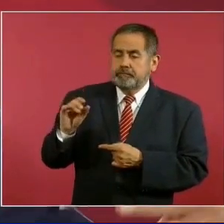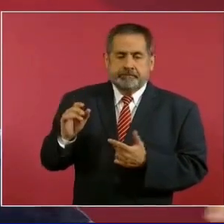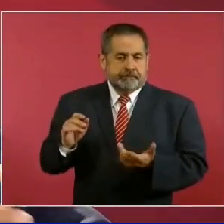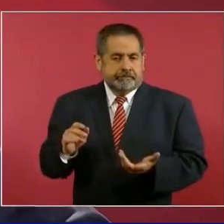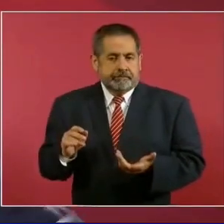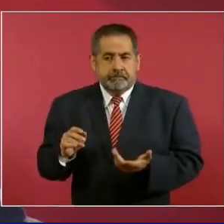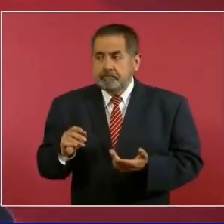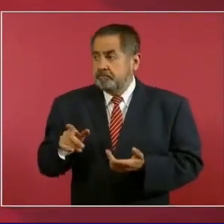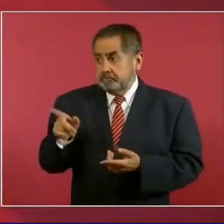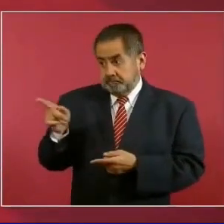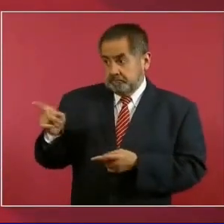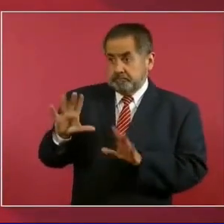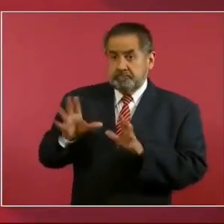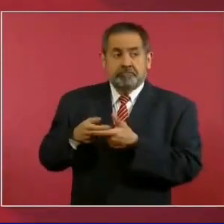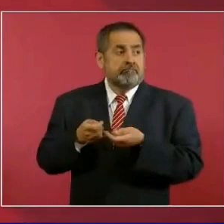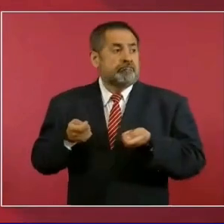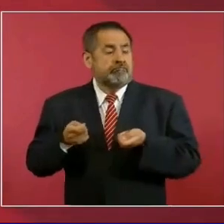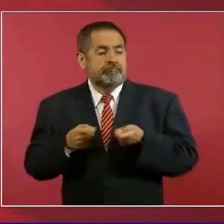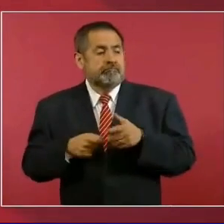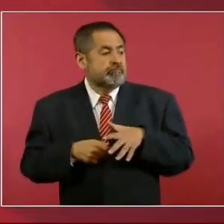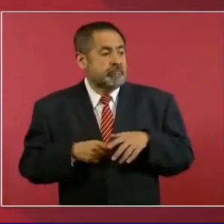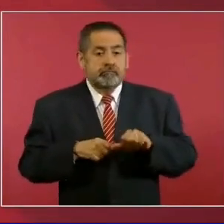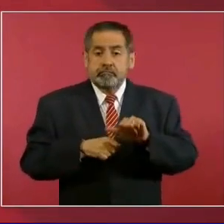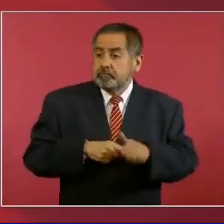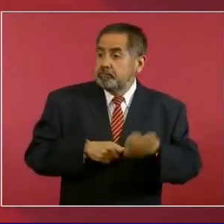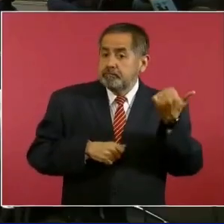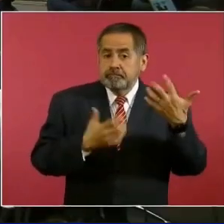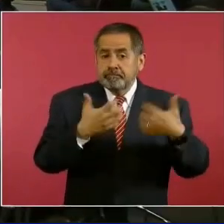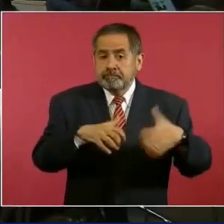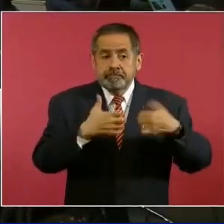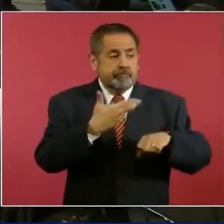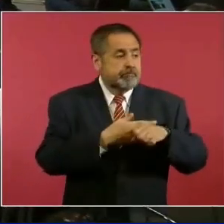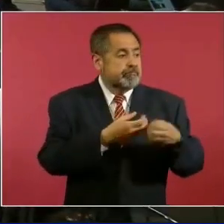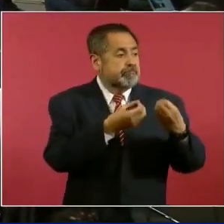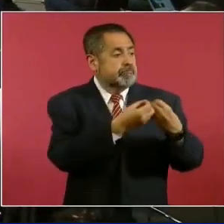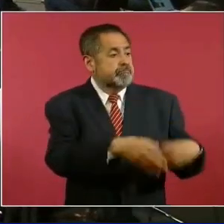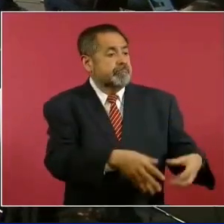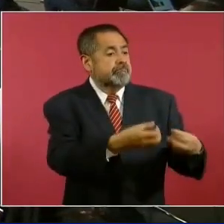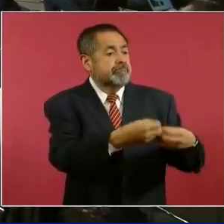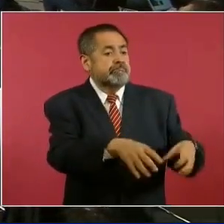y que afecta a las otras empresas